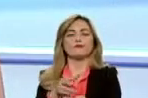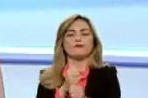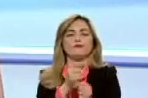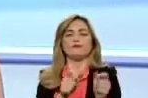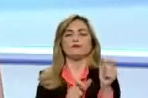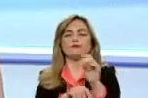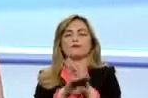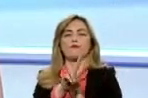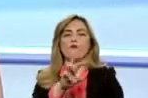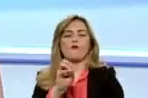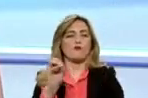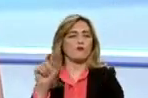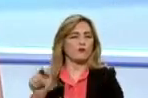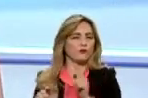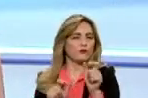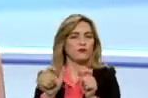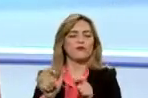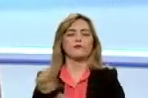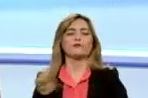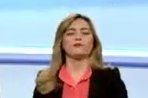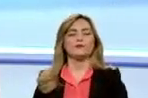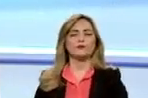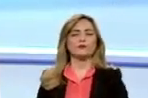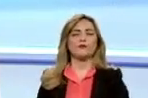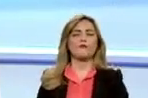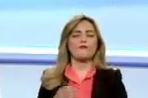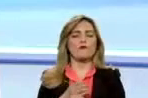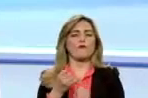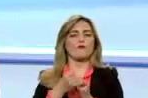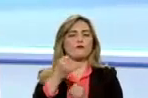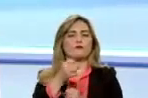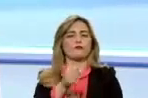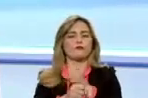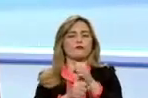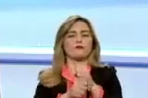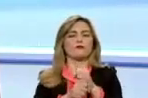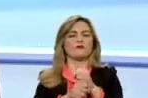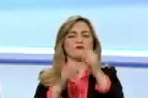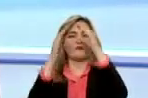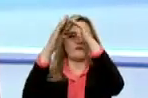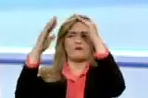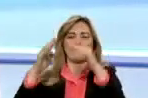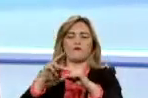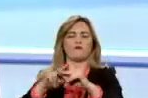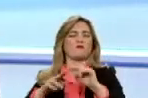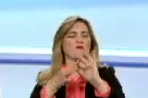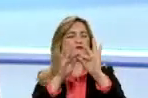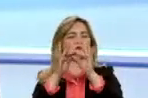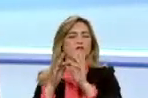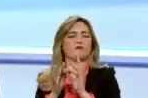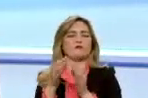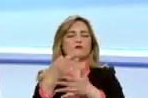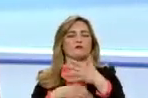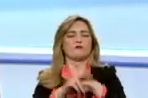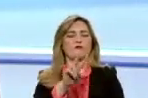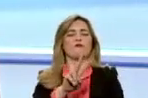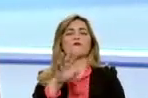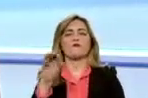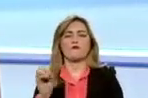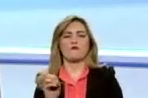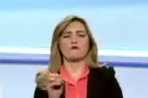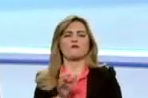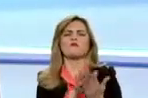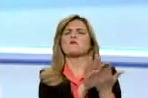seguridad a más de 200,000 personas. Se estima que hasta finales de año se habiliten 20 más para completar el proyecto de 24